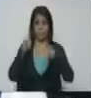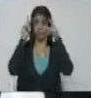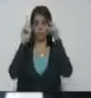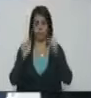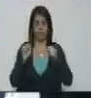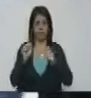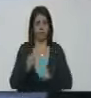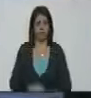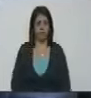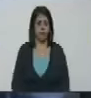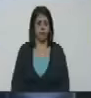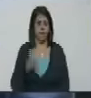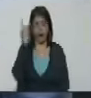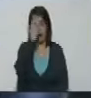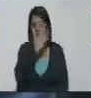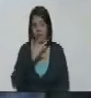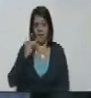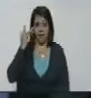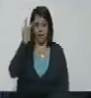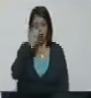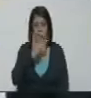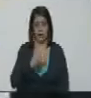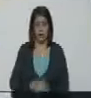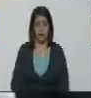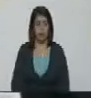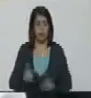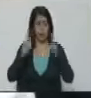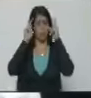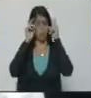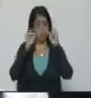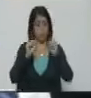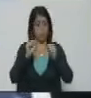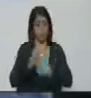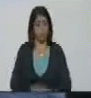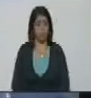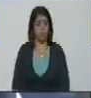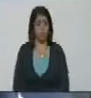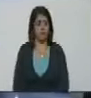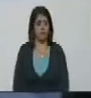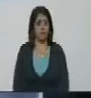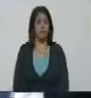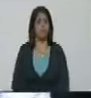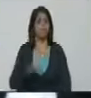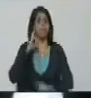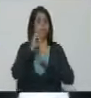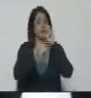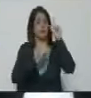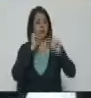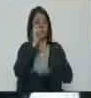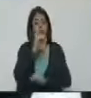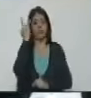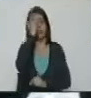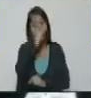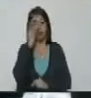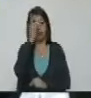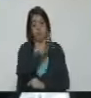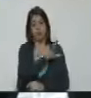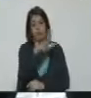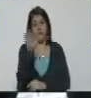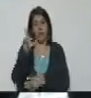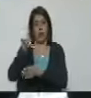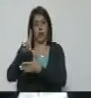experto en África, un experto en el estudio de la diáspora africana hacia nuestro